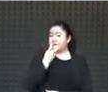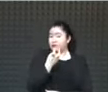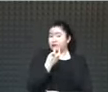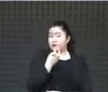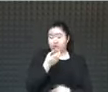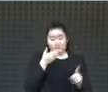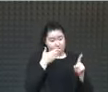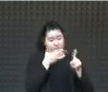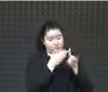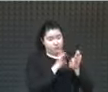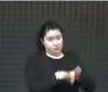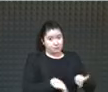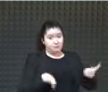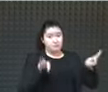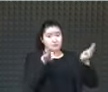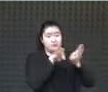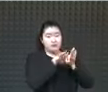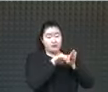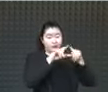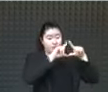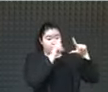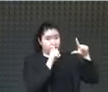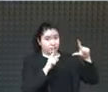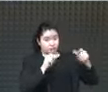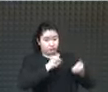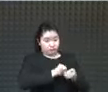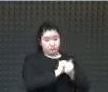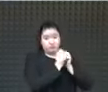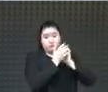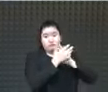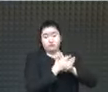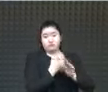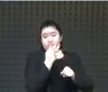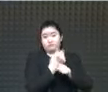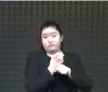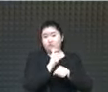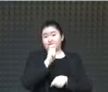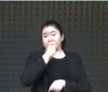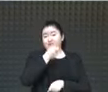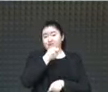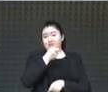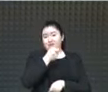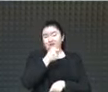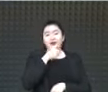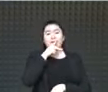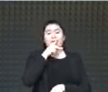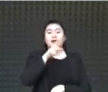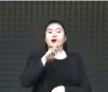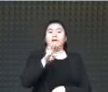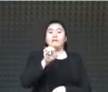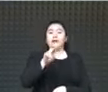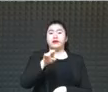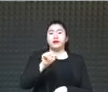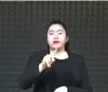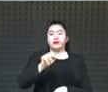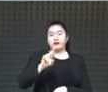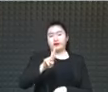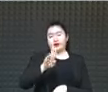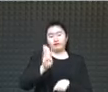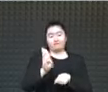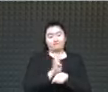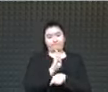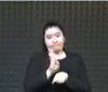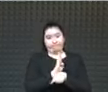la Cuarta Transformación de la República es la palabra bienestar, porque lo que estamos buscando es una ciudad